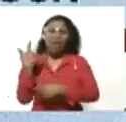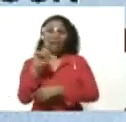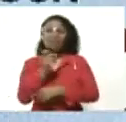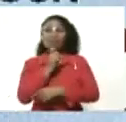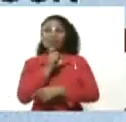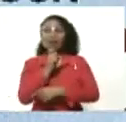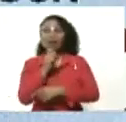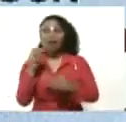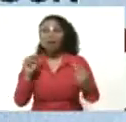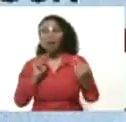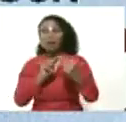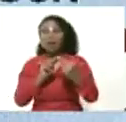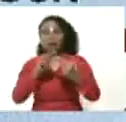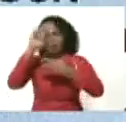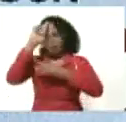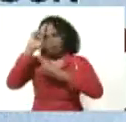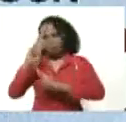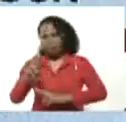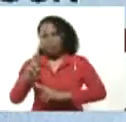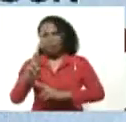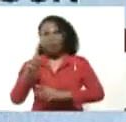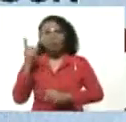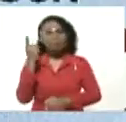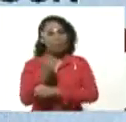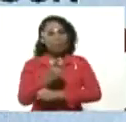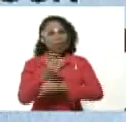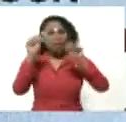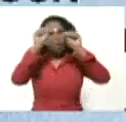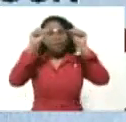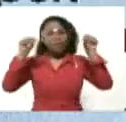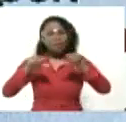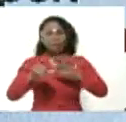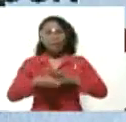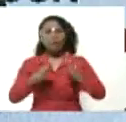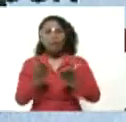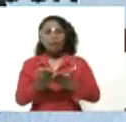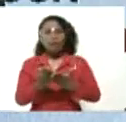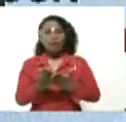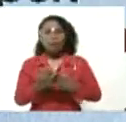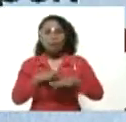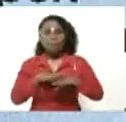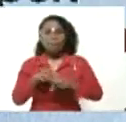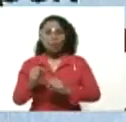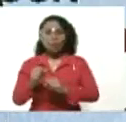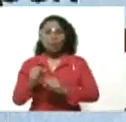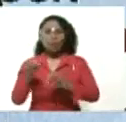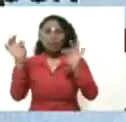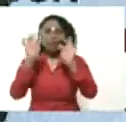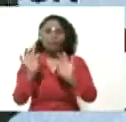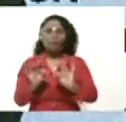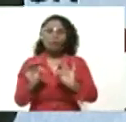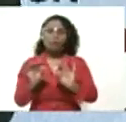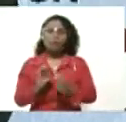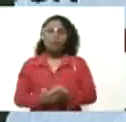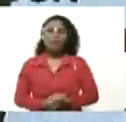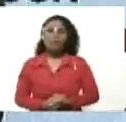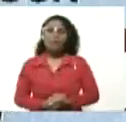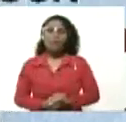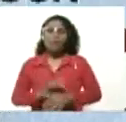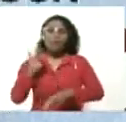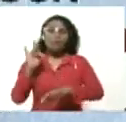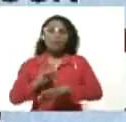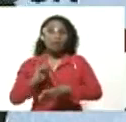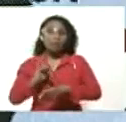para encontrar el respeto debido en un sistema mundial que es colonizador por su metabolismo. Toca, por